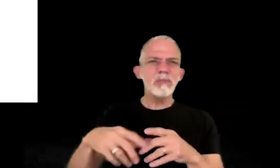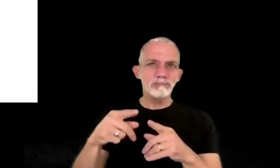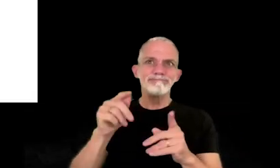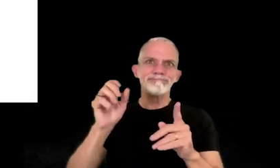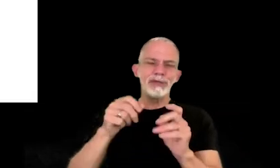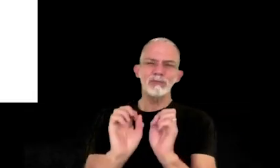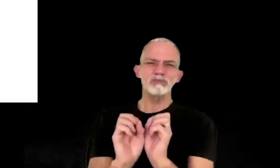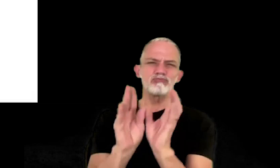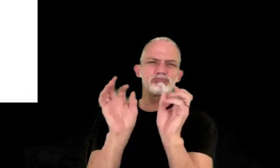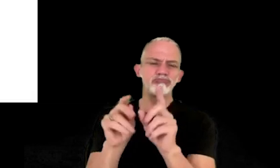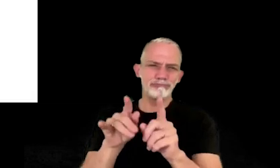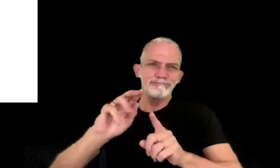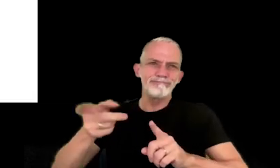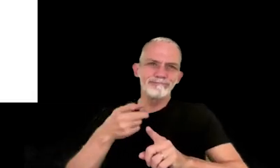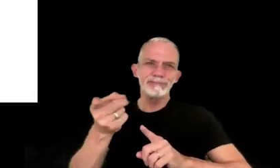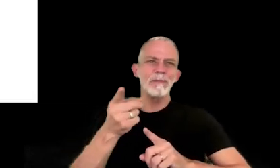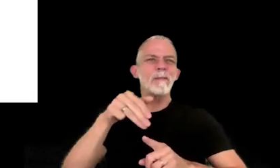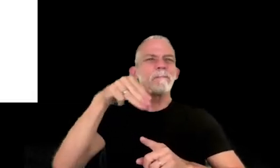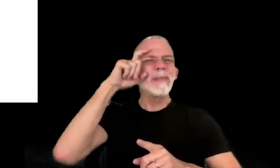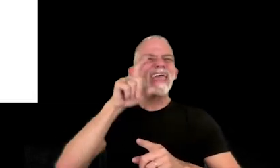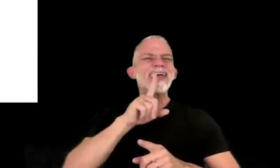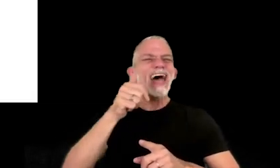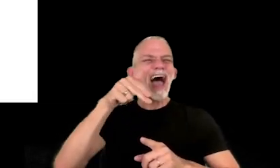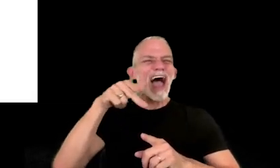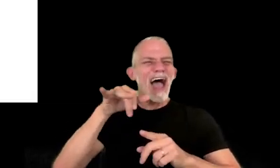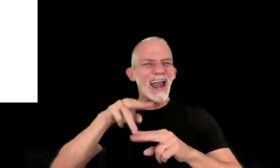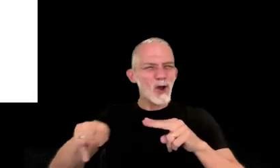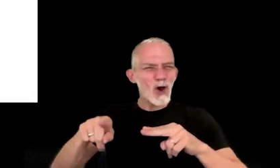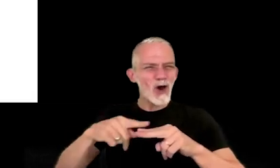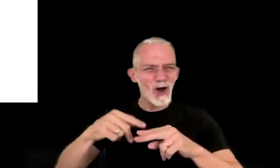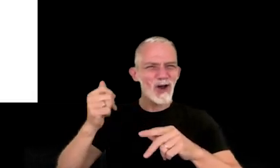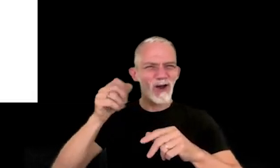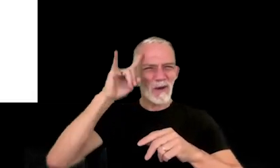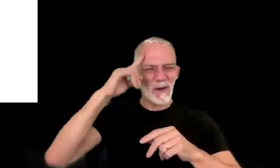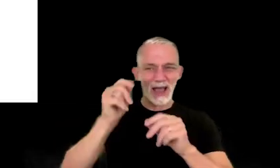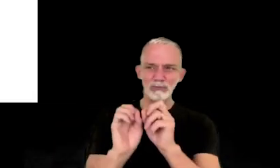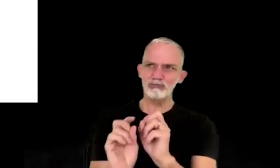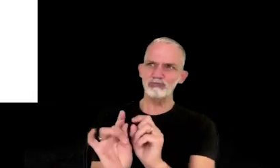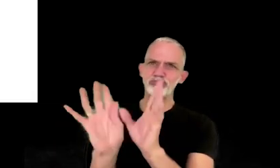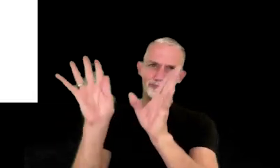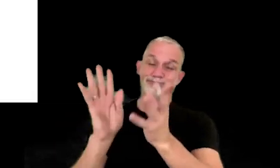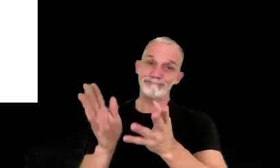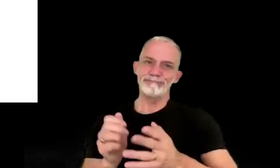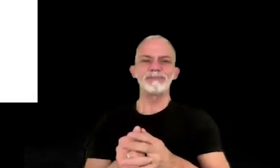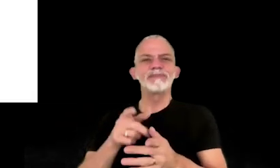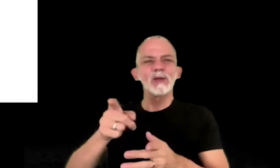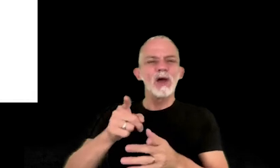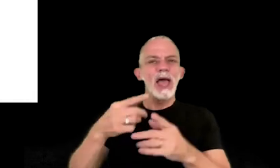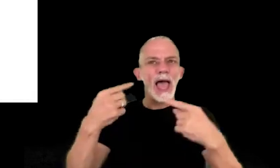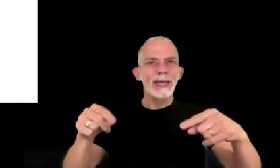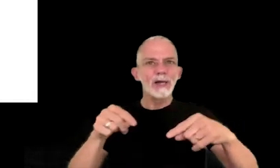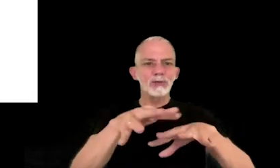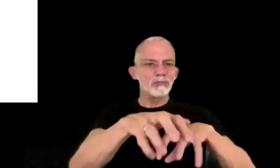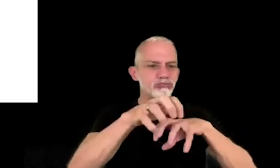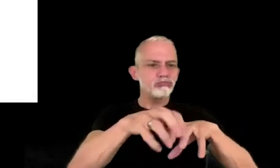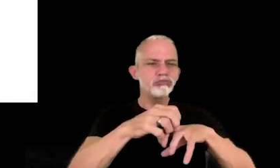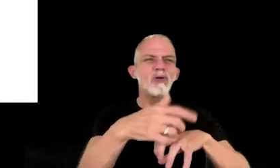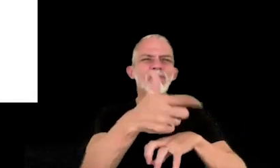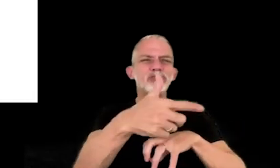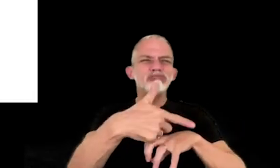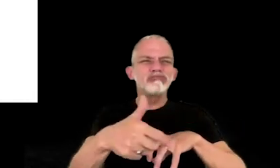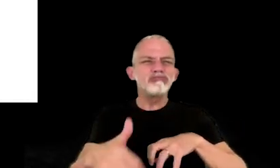con relación al metano y en las actividades agrícolas hay efectos que se pueden dar con la utilización de